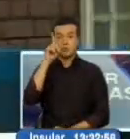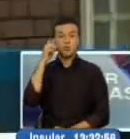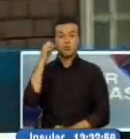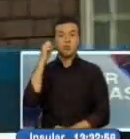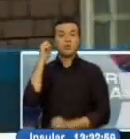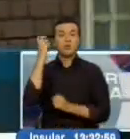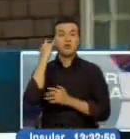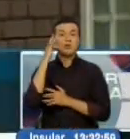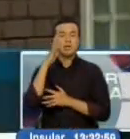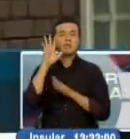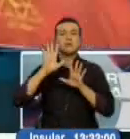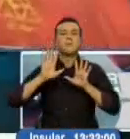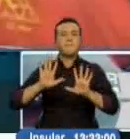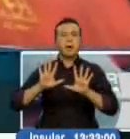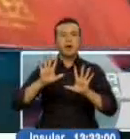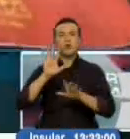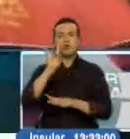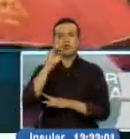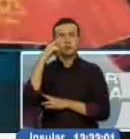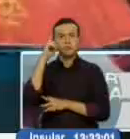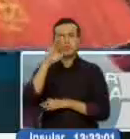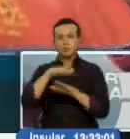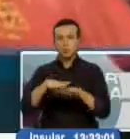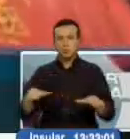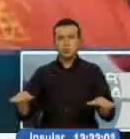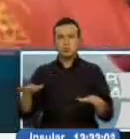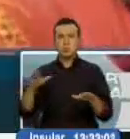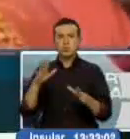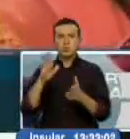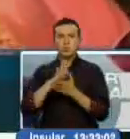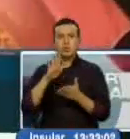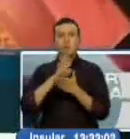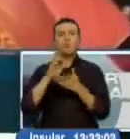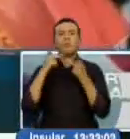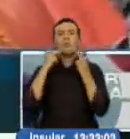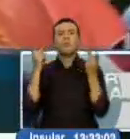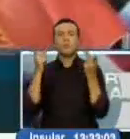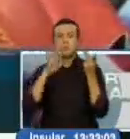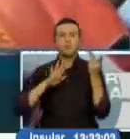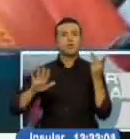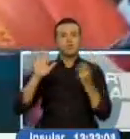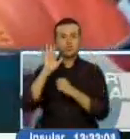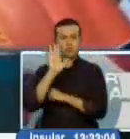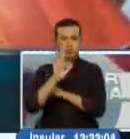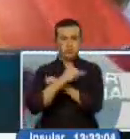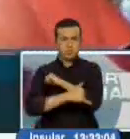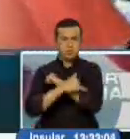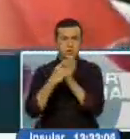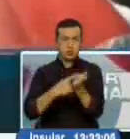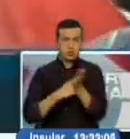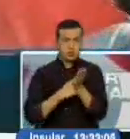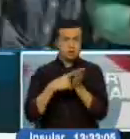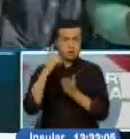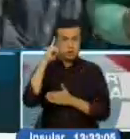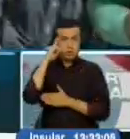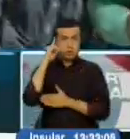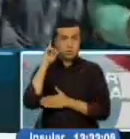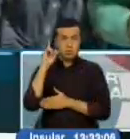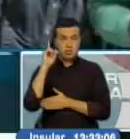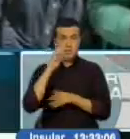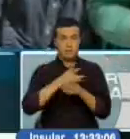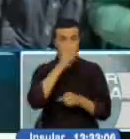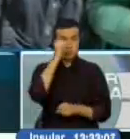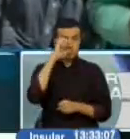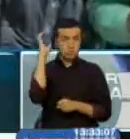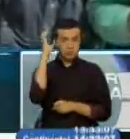paro, afectando a 8 millones de estudiantes de los establecimientos públicos del país. Tras varias reuniones, el Gobierno Nacional y la